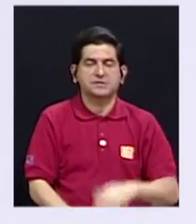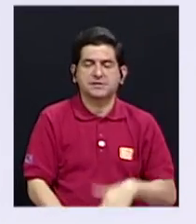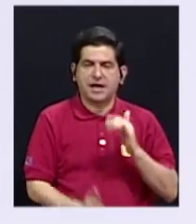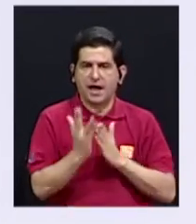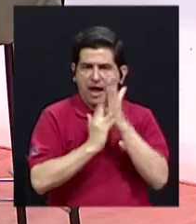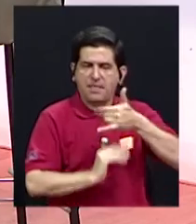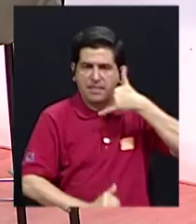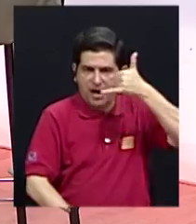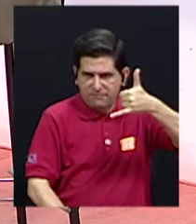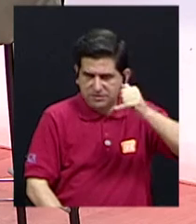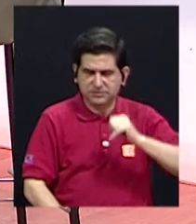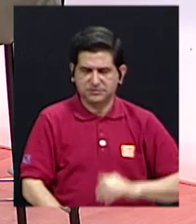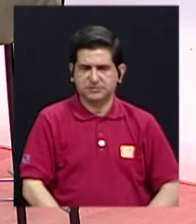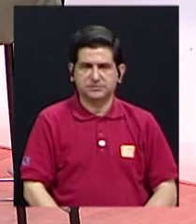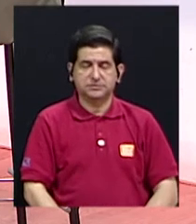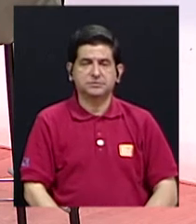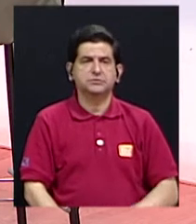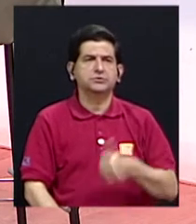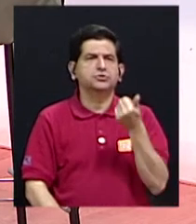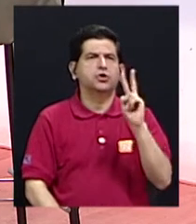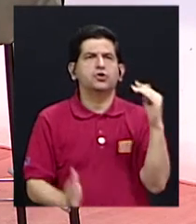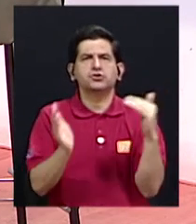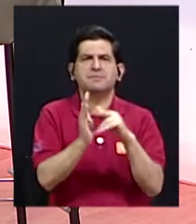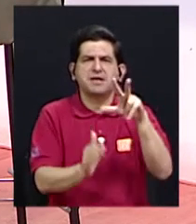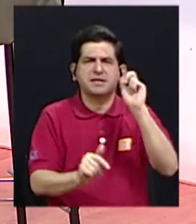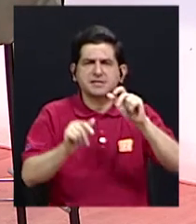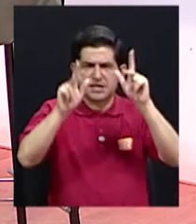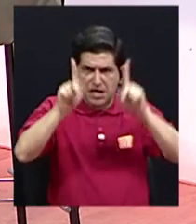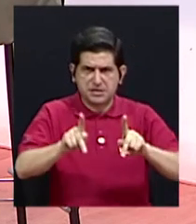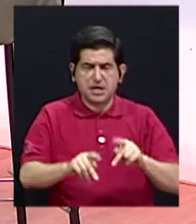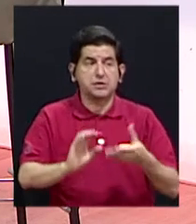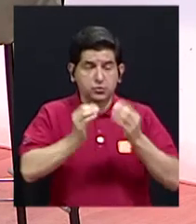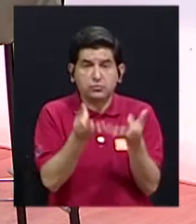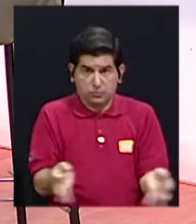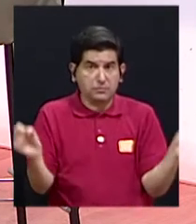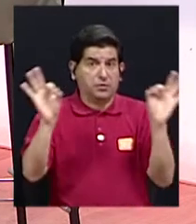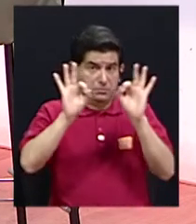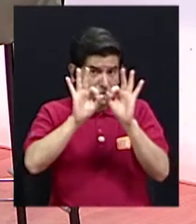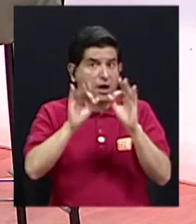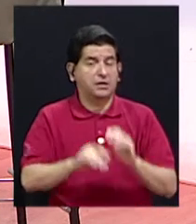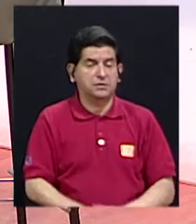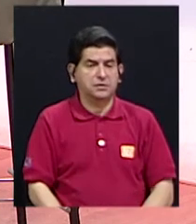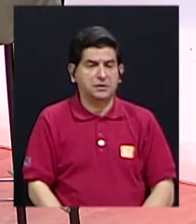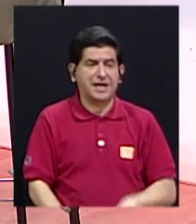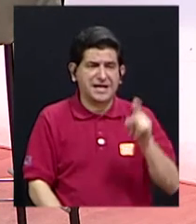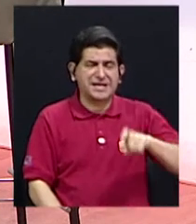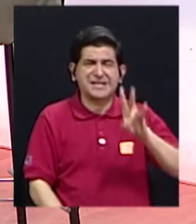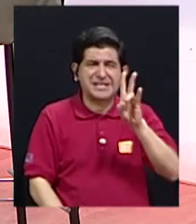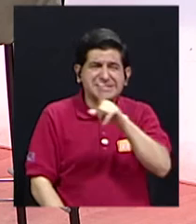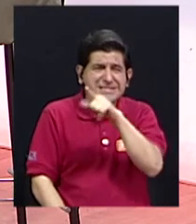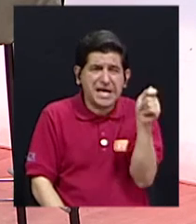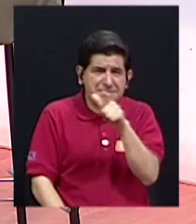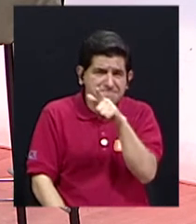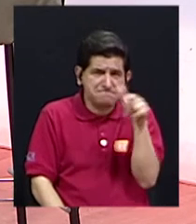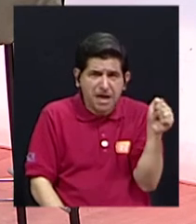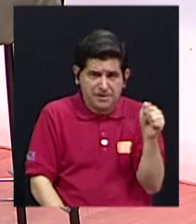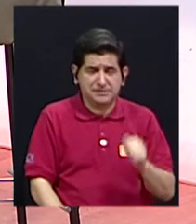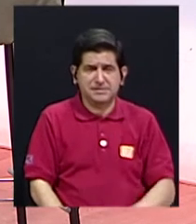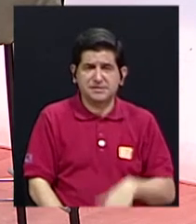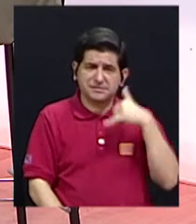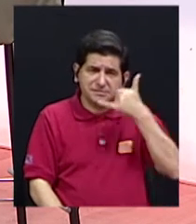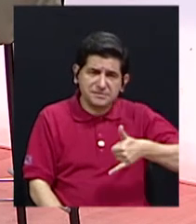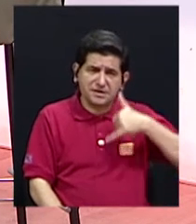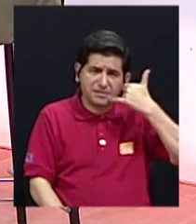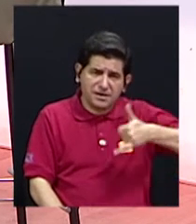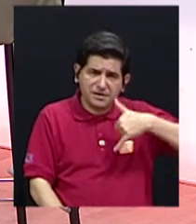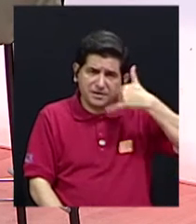telefónica son 12 mil 300 personas es una muestra bastante grande esto nos tomó 7 meses de las tres de